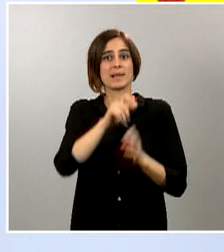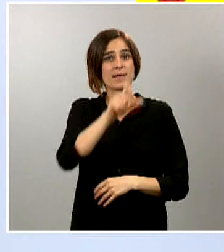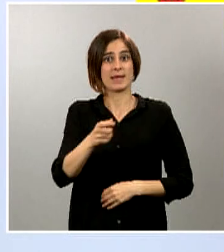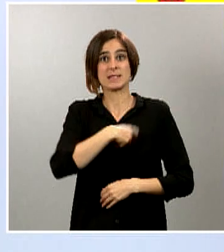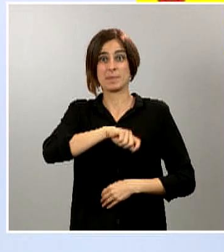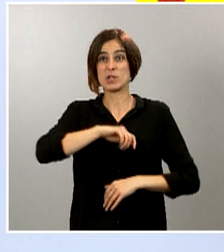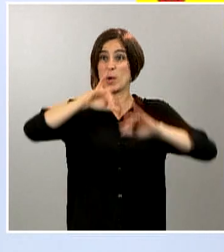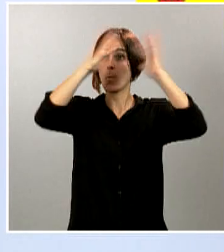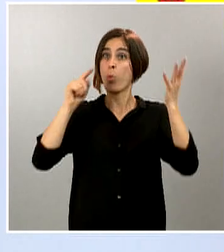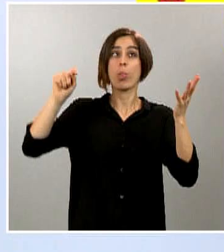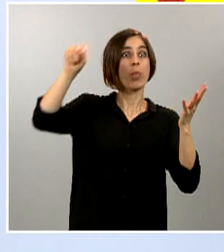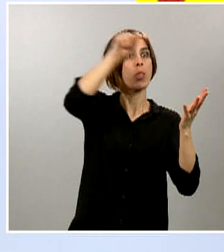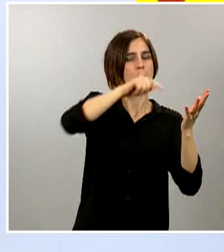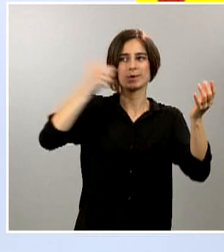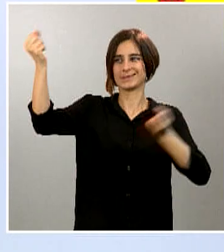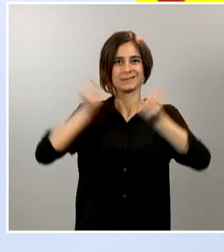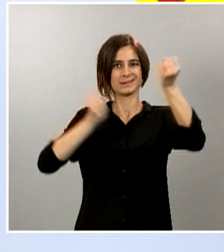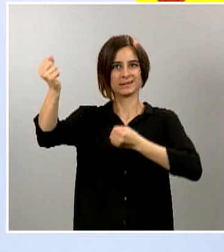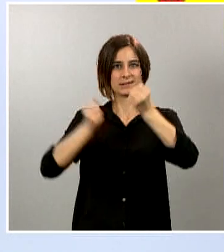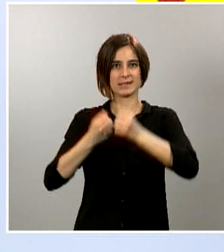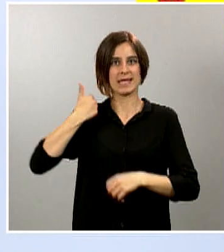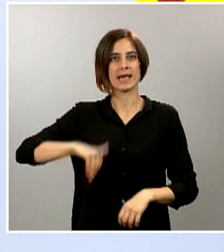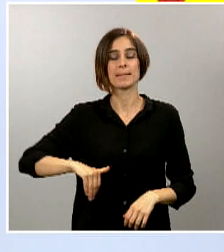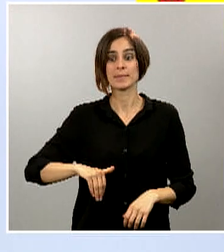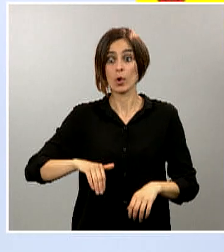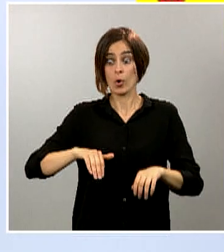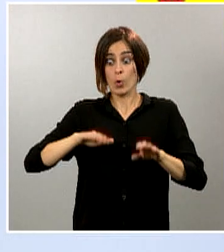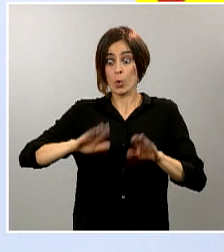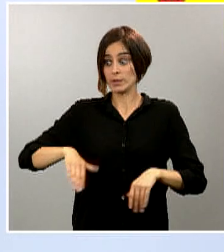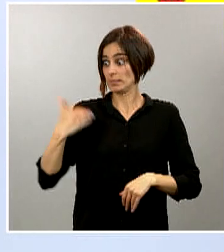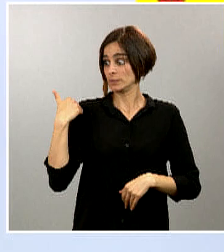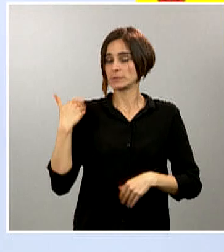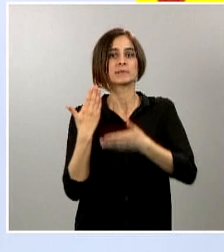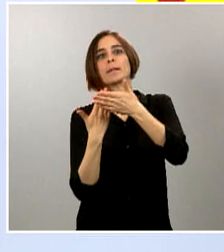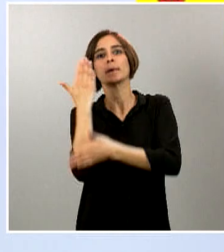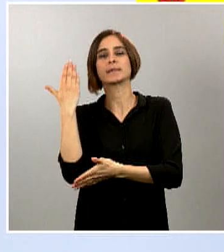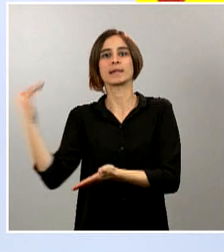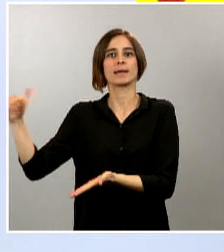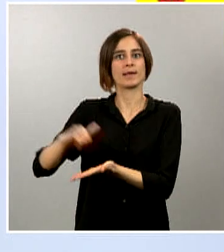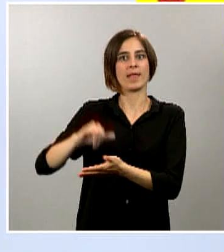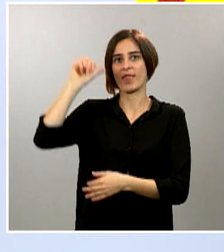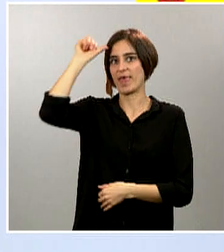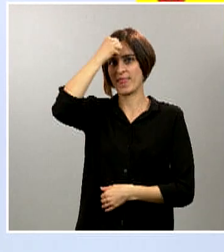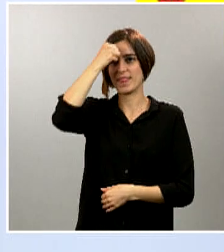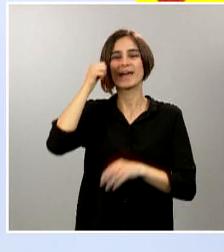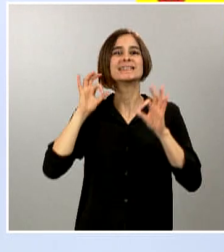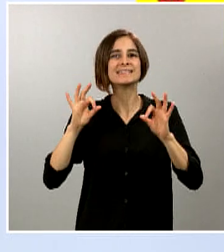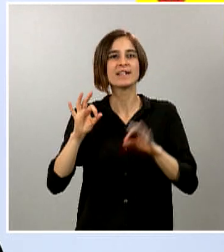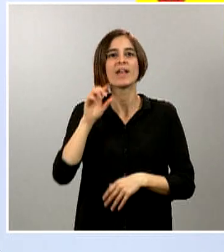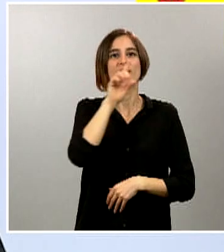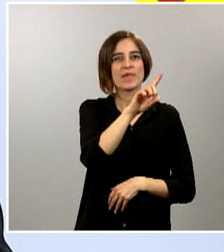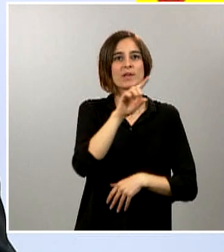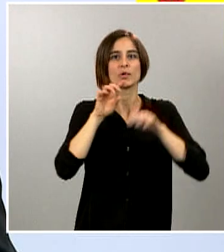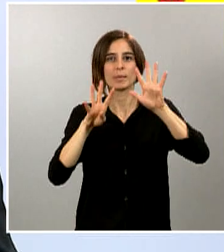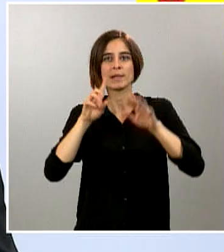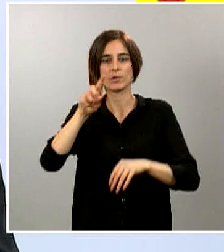los últimos de los cuales han llegado esta mañana procedentes de India, en concreto 191 españoles